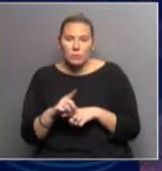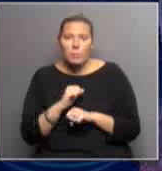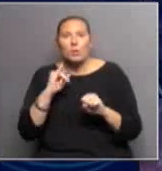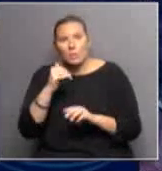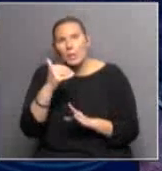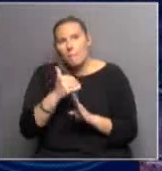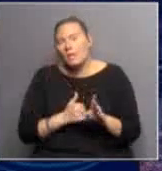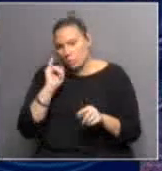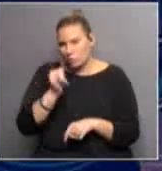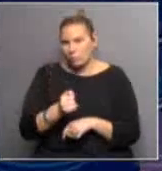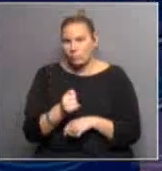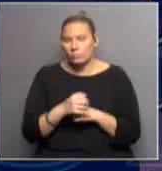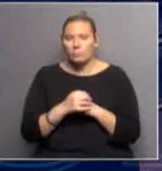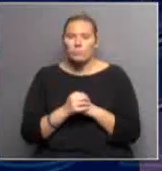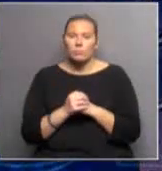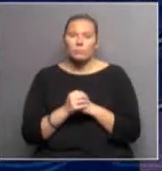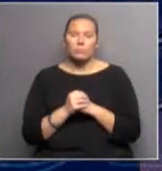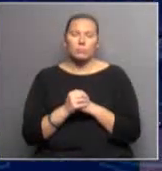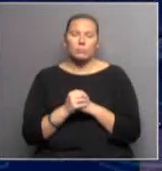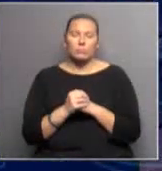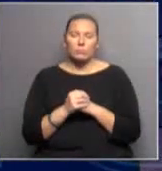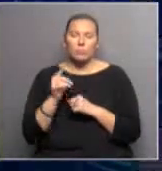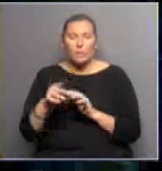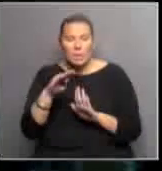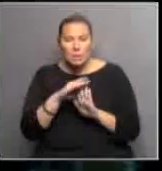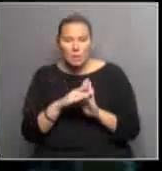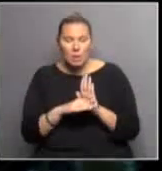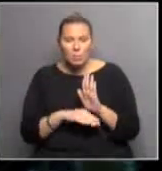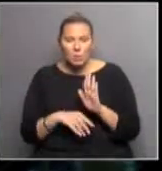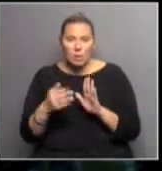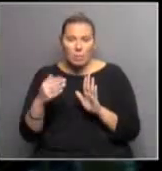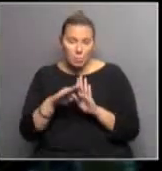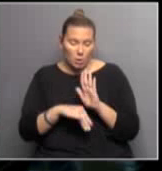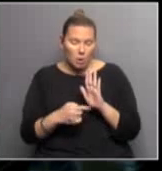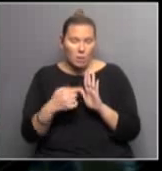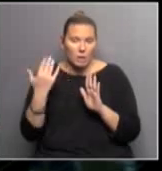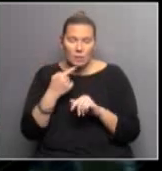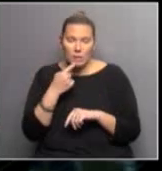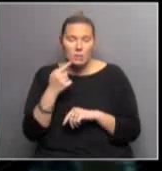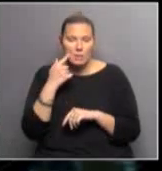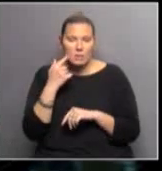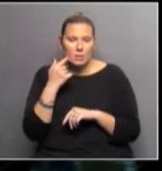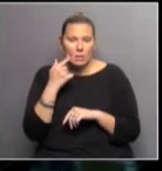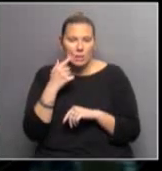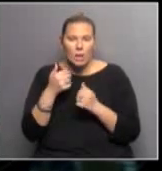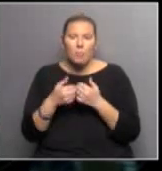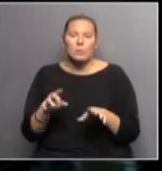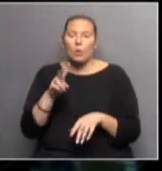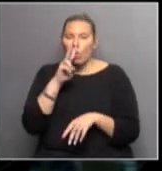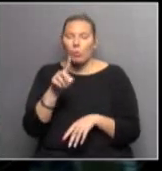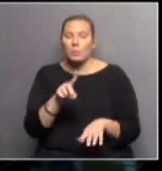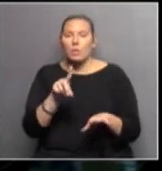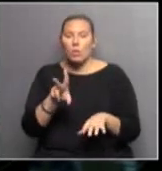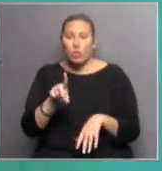disminuirla, básicamente. Darío, este programa, como decías al principio, arrancó en